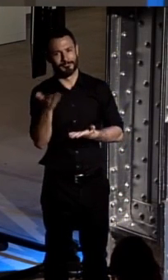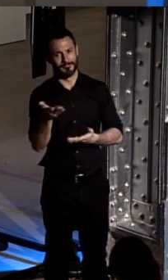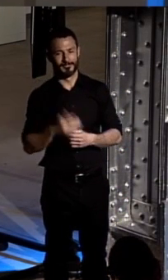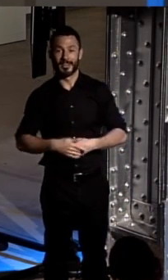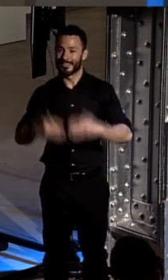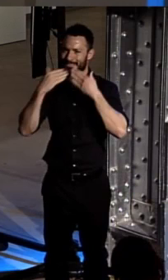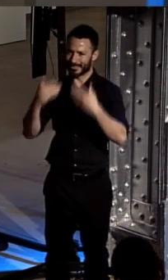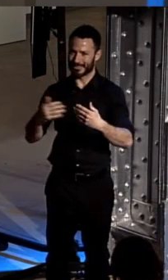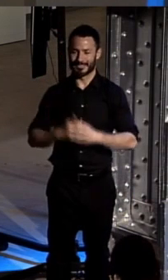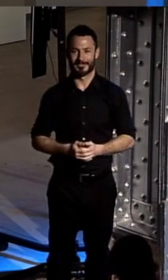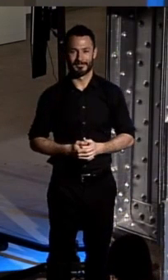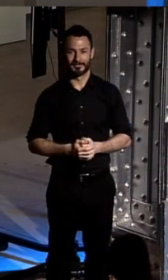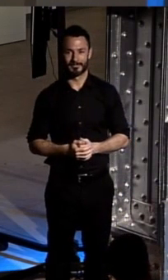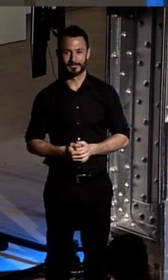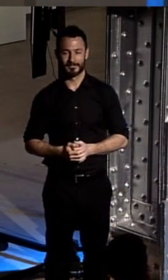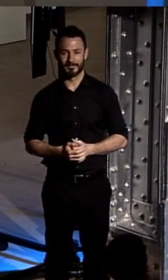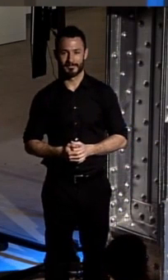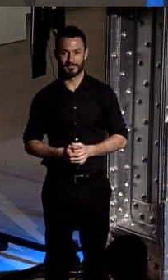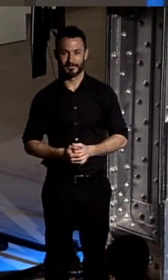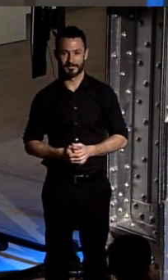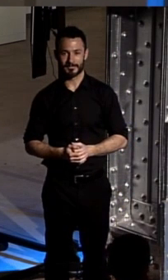Muchas gracias.